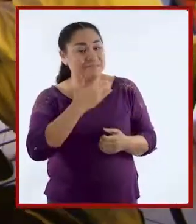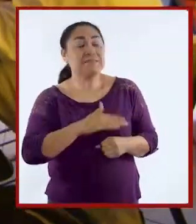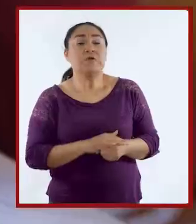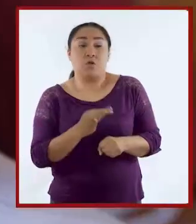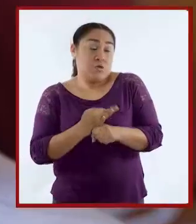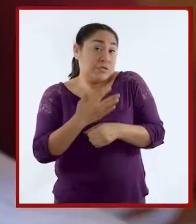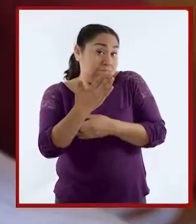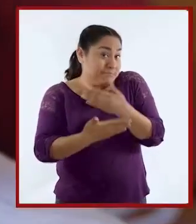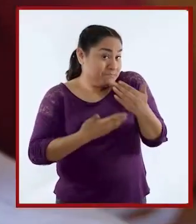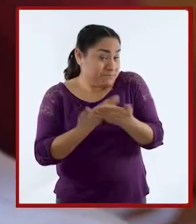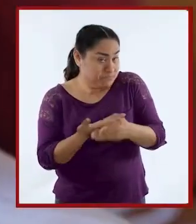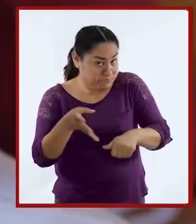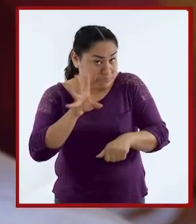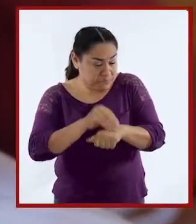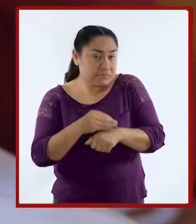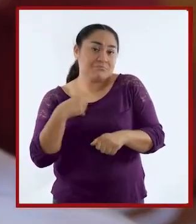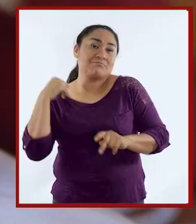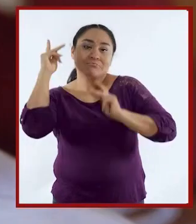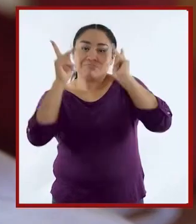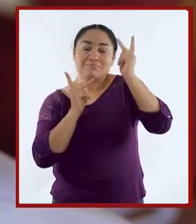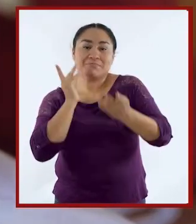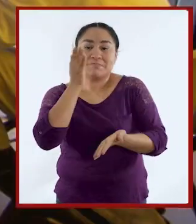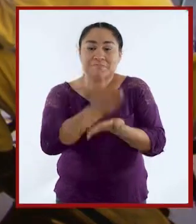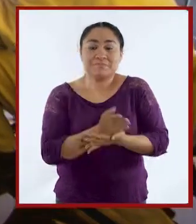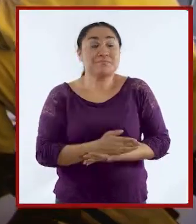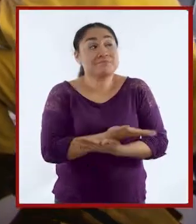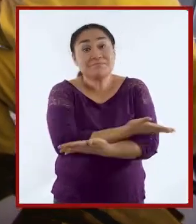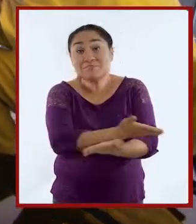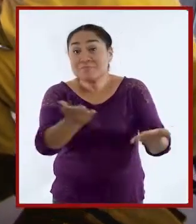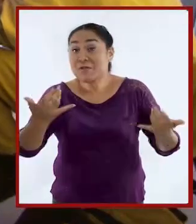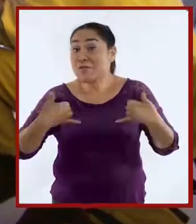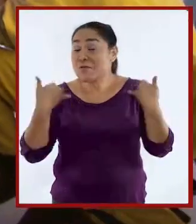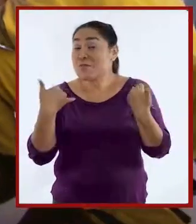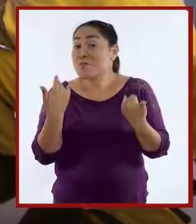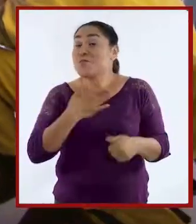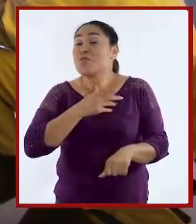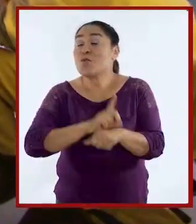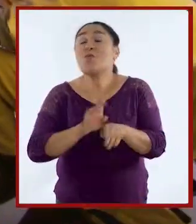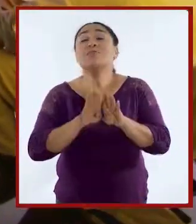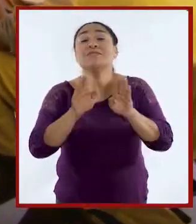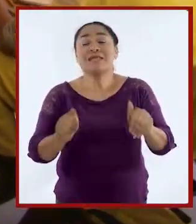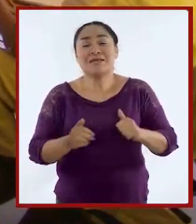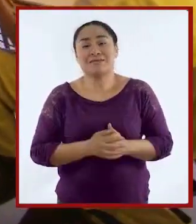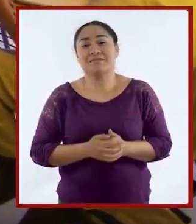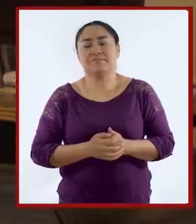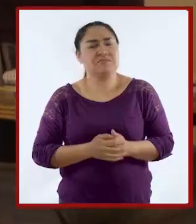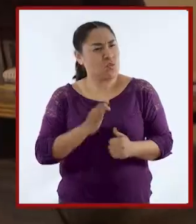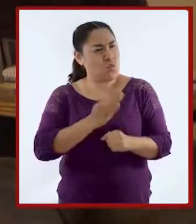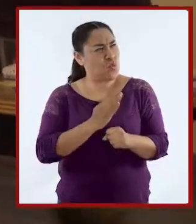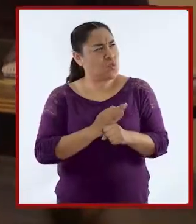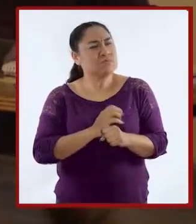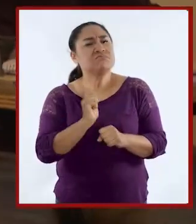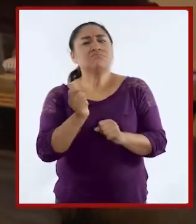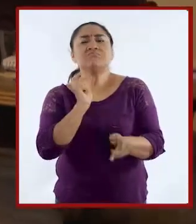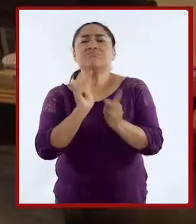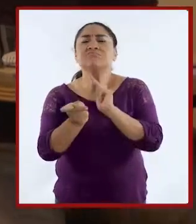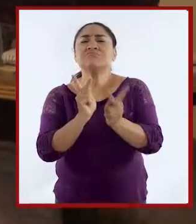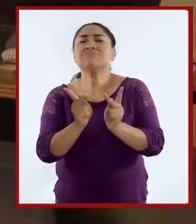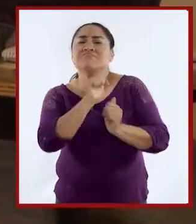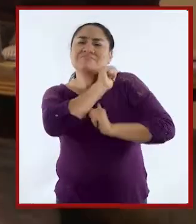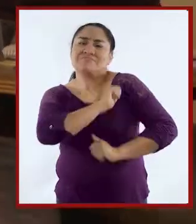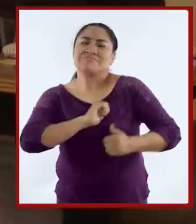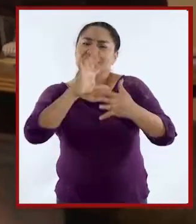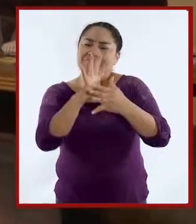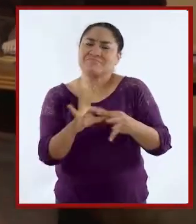Gracias. Pues con el permiso suyo vengo a hacerle su visita. Muchachos, buenos días, ¿cómo están? Muy bien. Muy bien, ¿y qué están trabajando ahorita